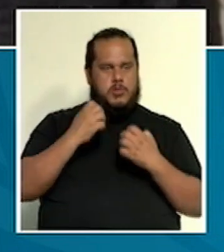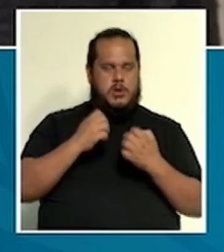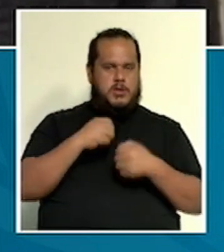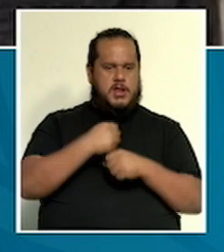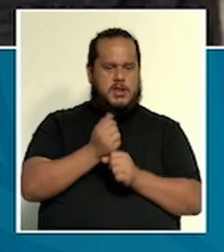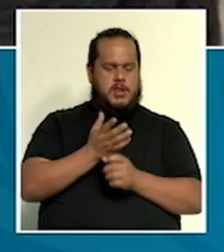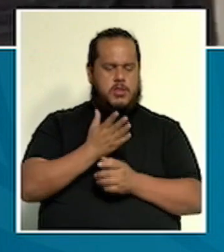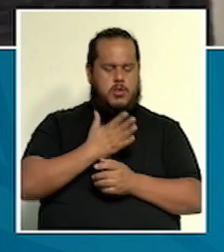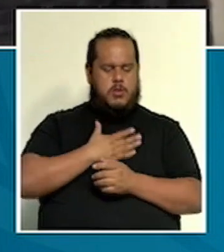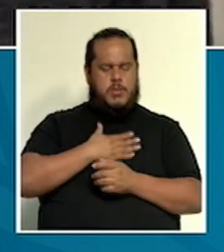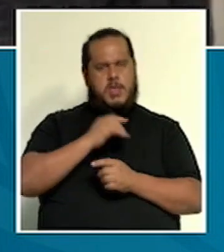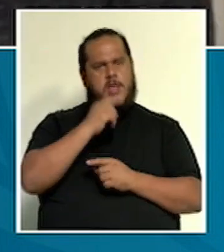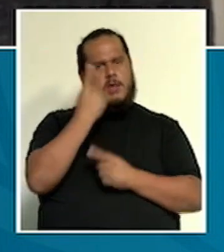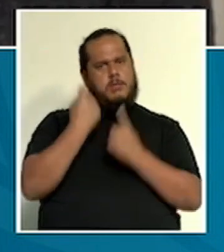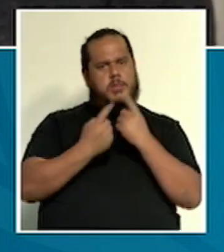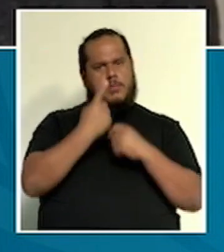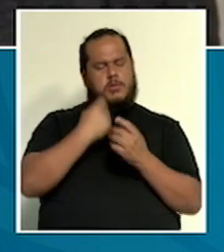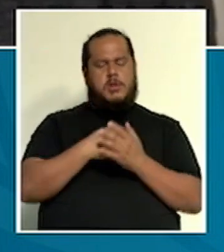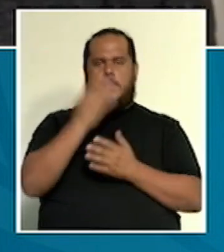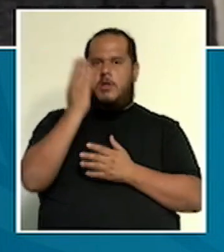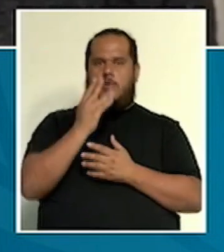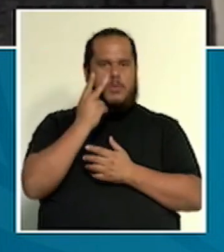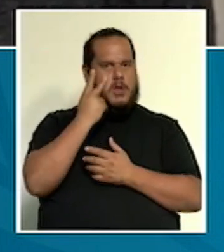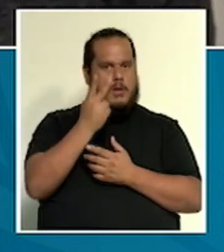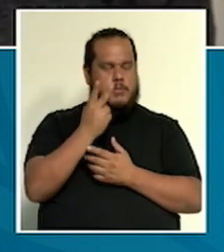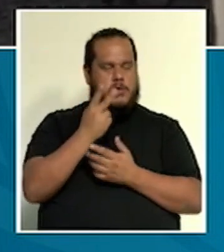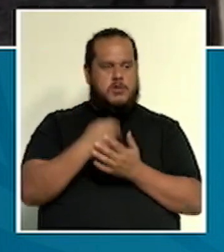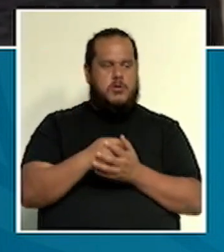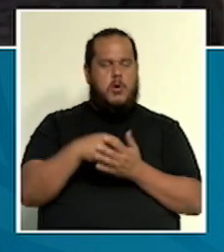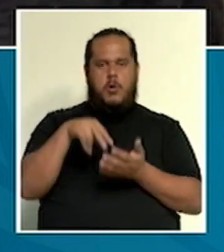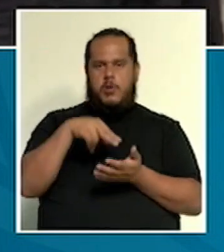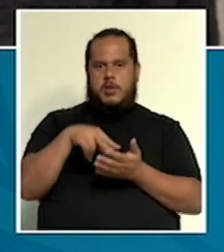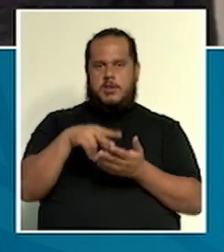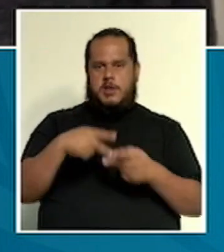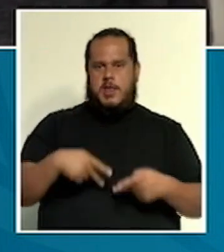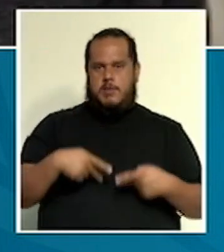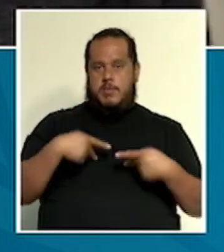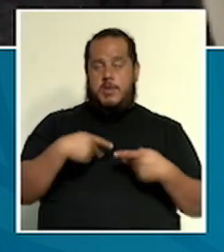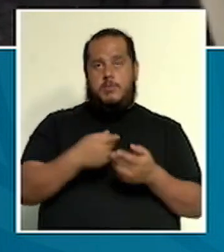haciéndome preguntas. Nunca habían visto un espectáculo en vivo,